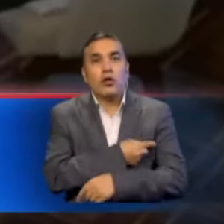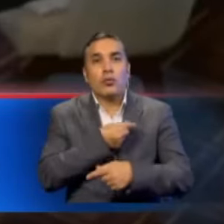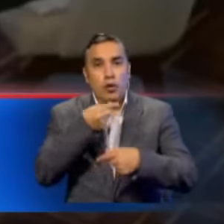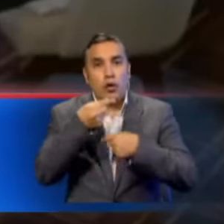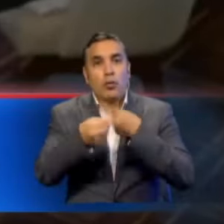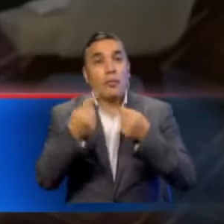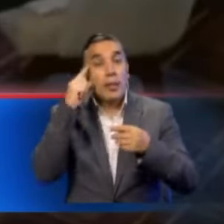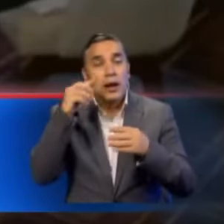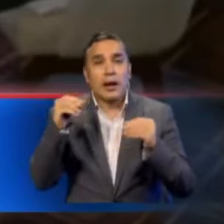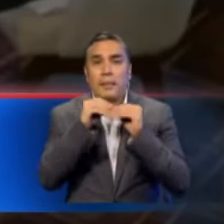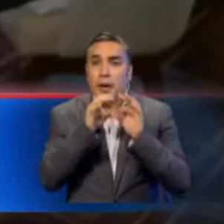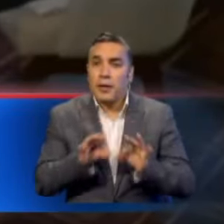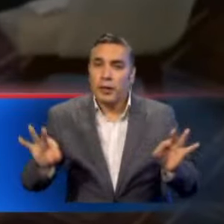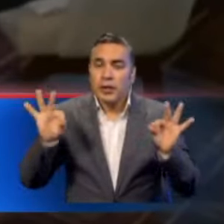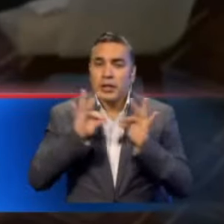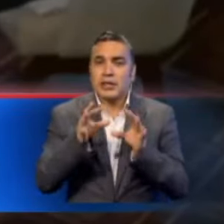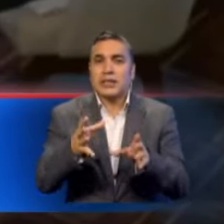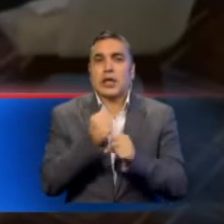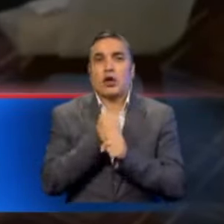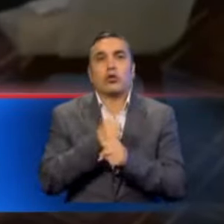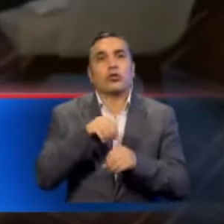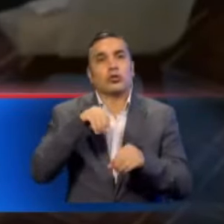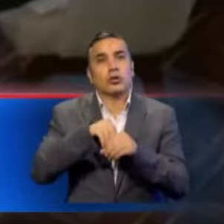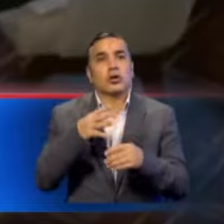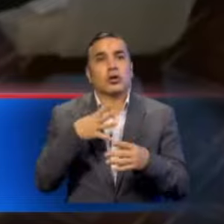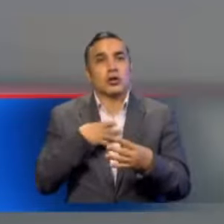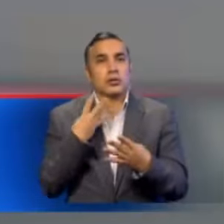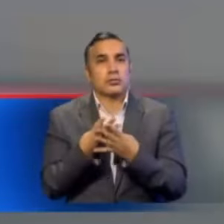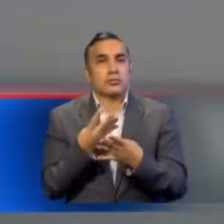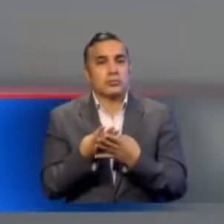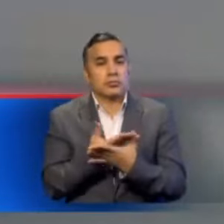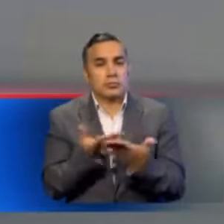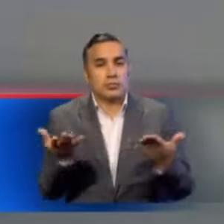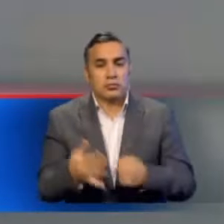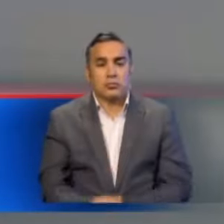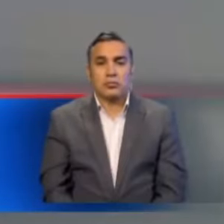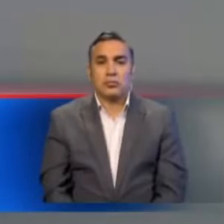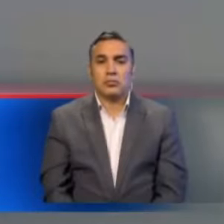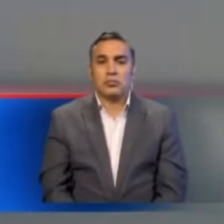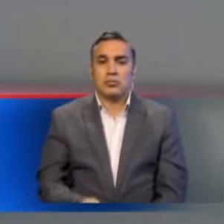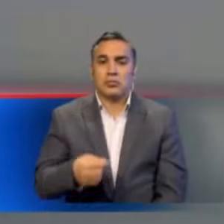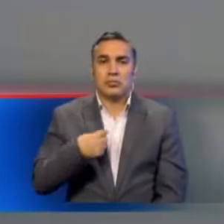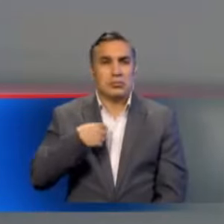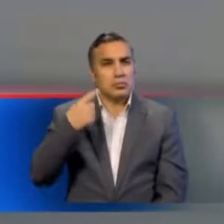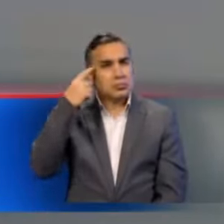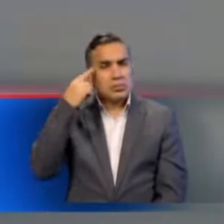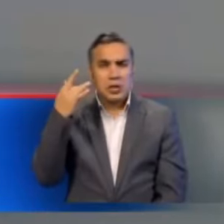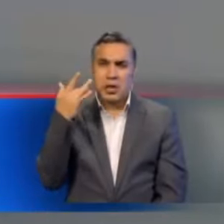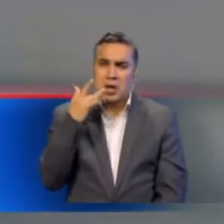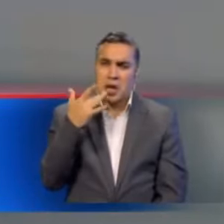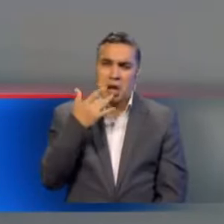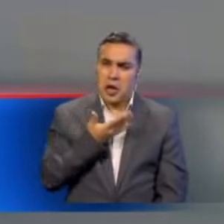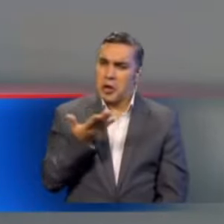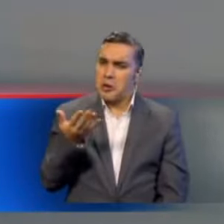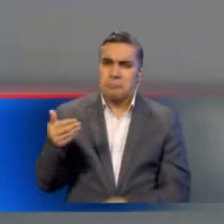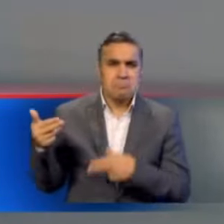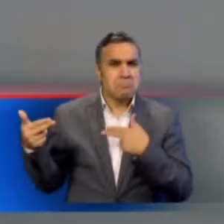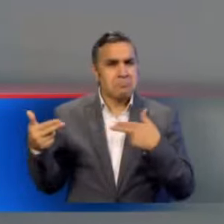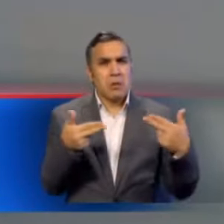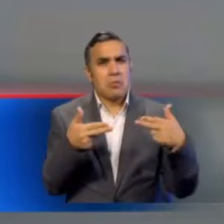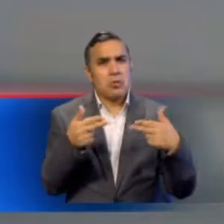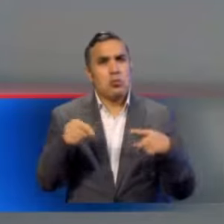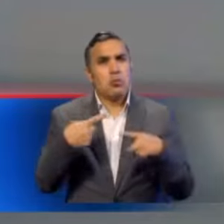la seguridad de los ciudadanos que se encuentran en estado de reclusión. Me parece bastante raro el amotinamiento que se